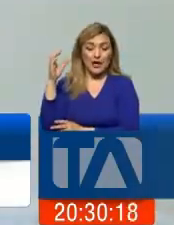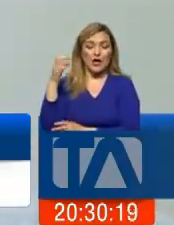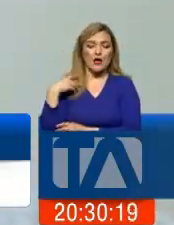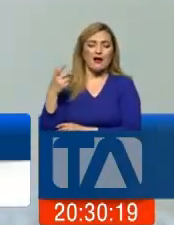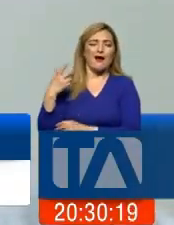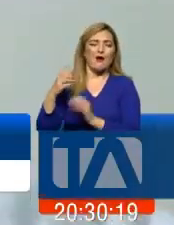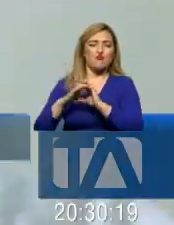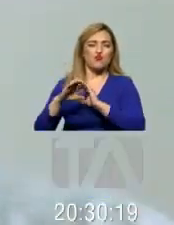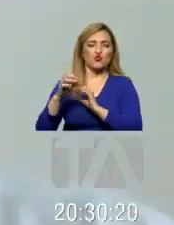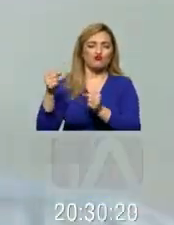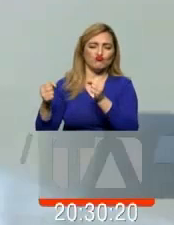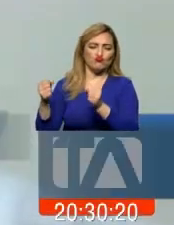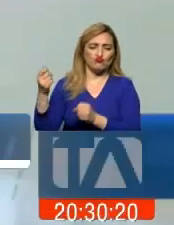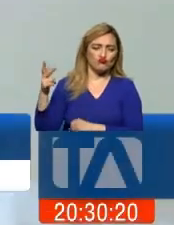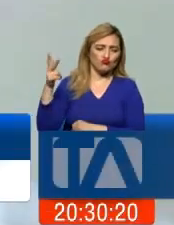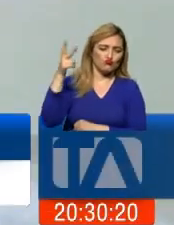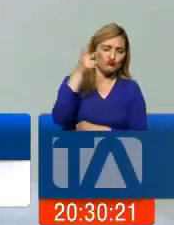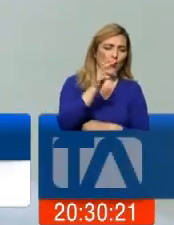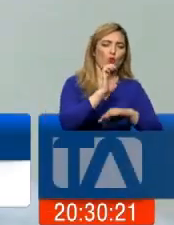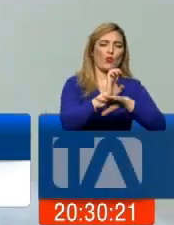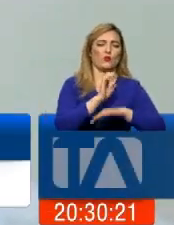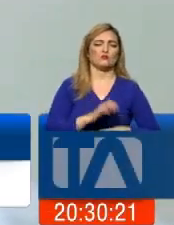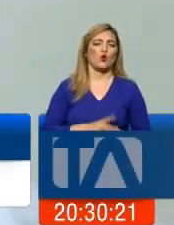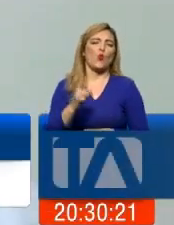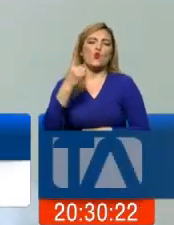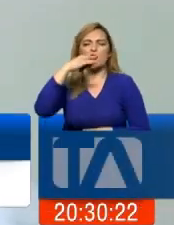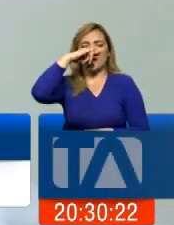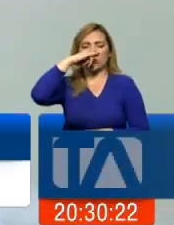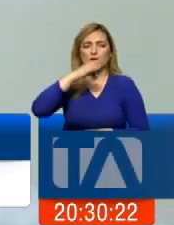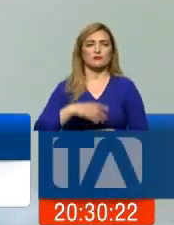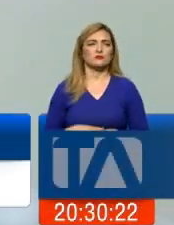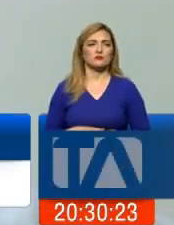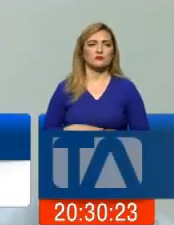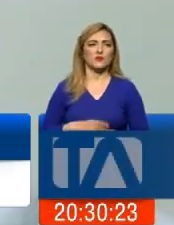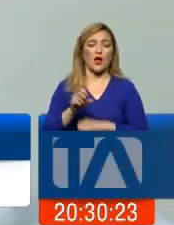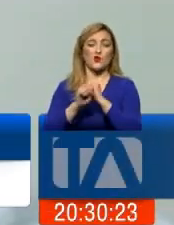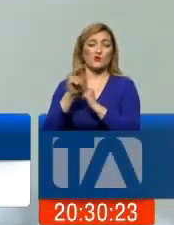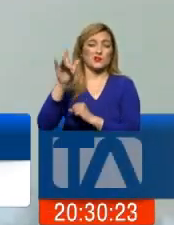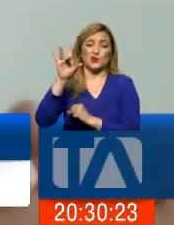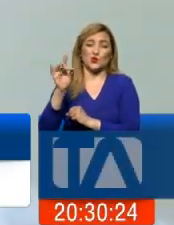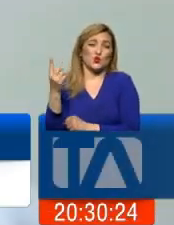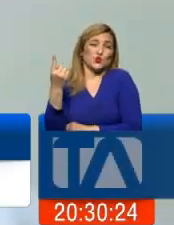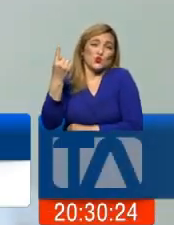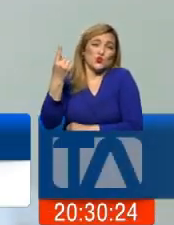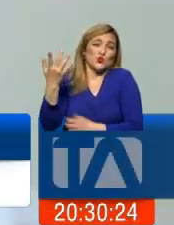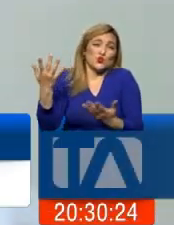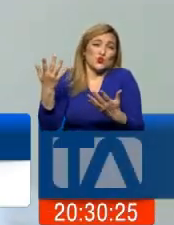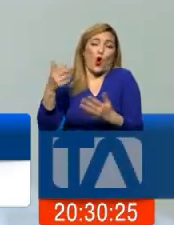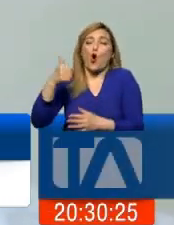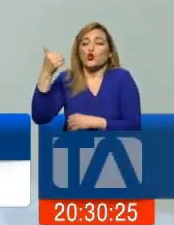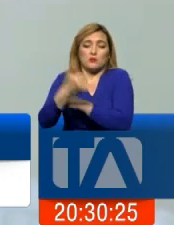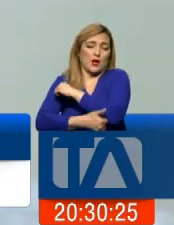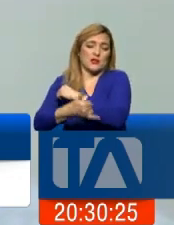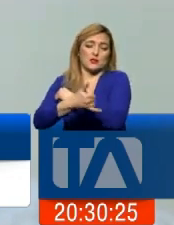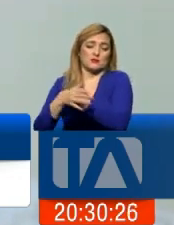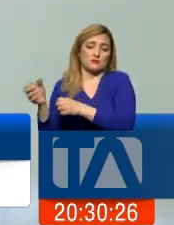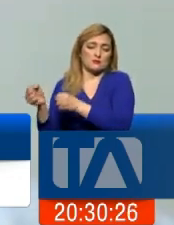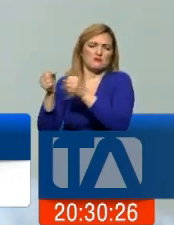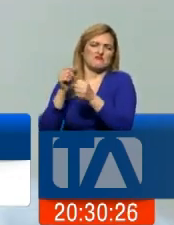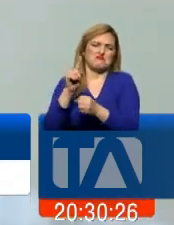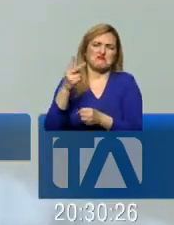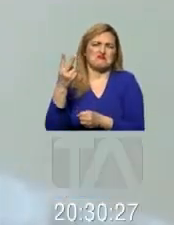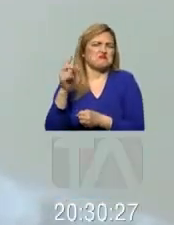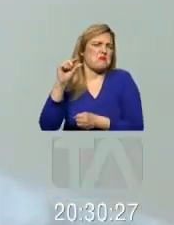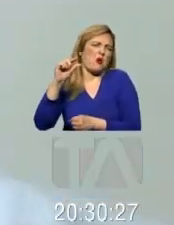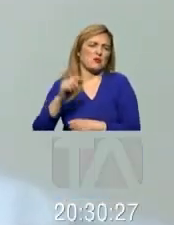Por fortuna, no hemos tenido desde el 2018 casos, y en el 2018 la mayoría de estos casos fueron importados. Fueron unos pocos nada